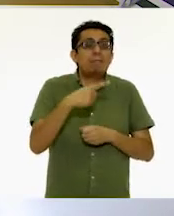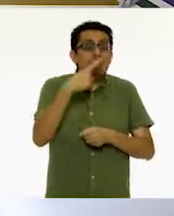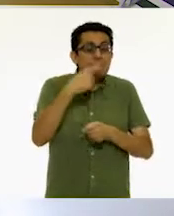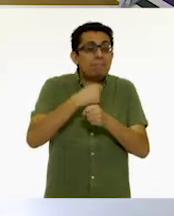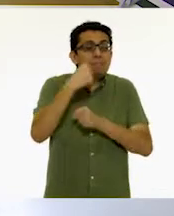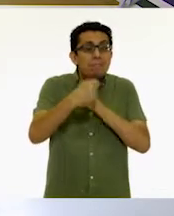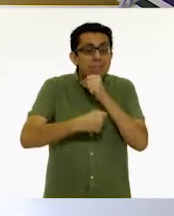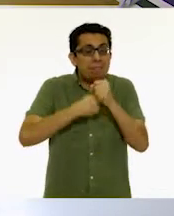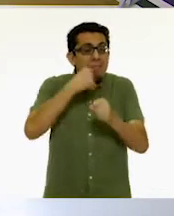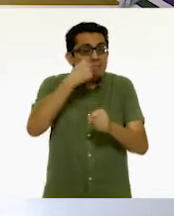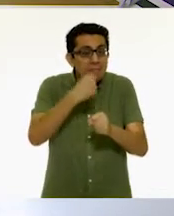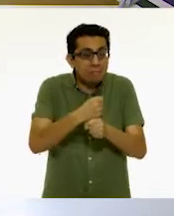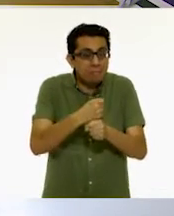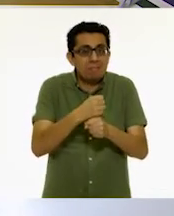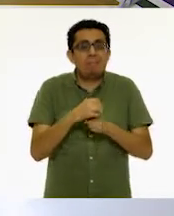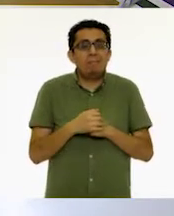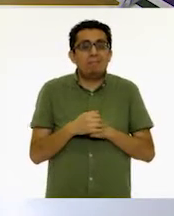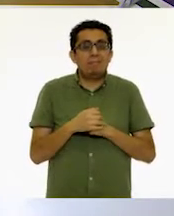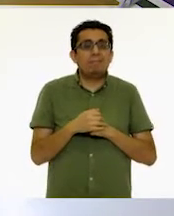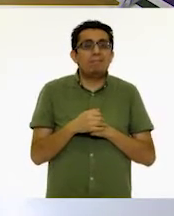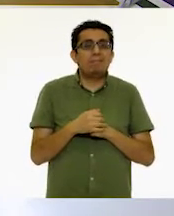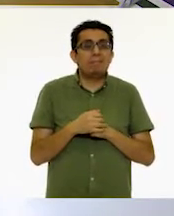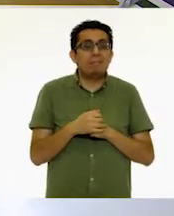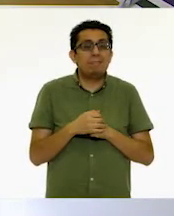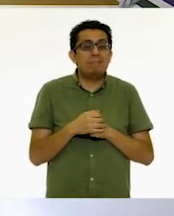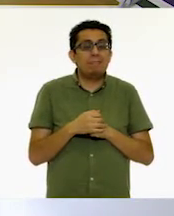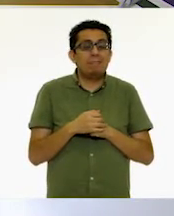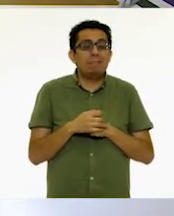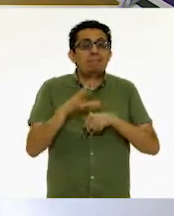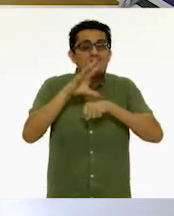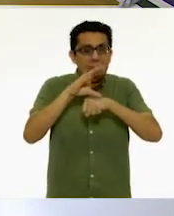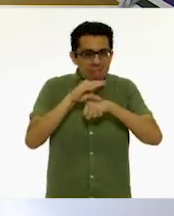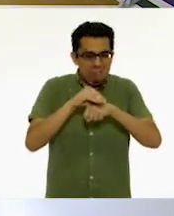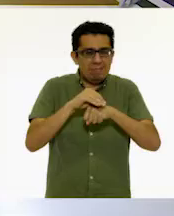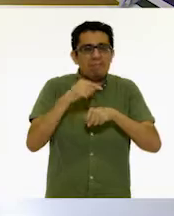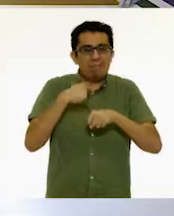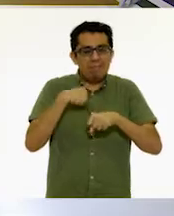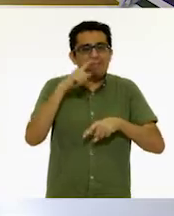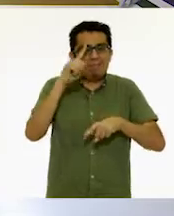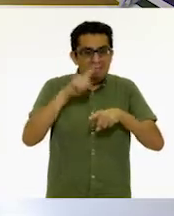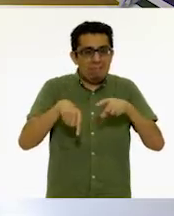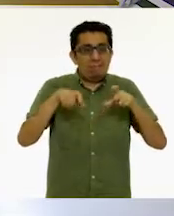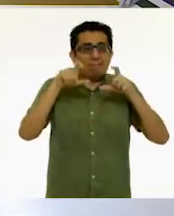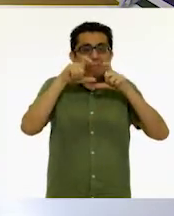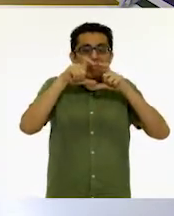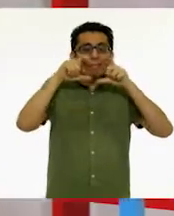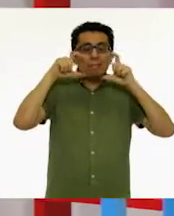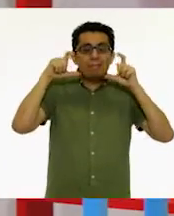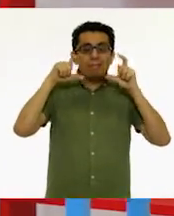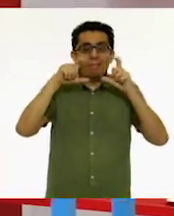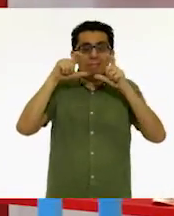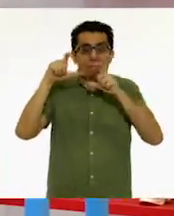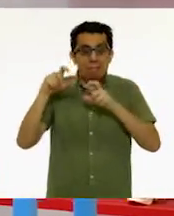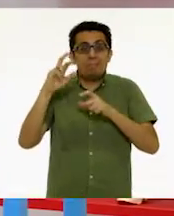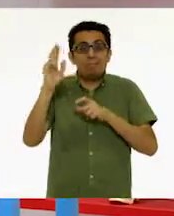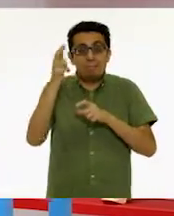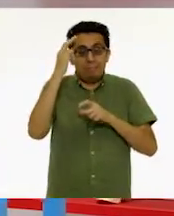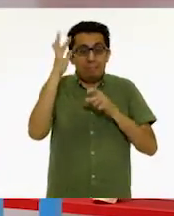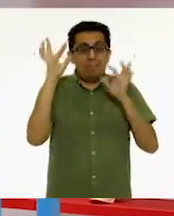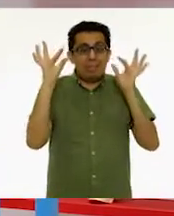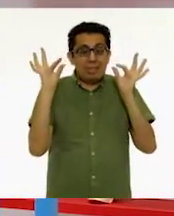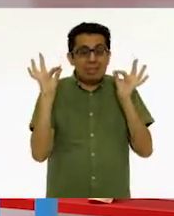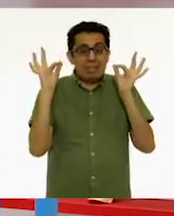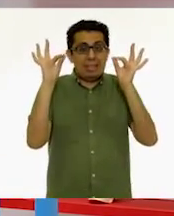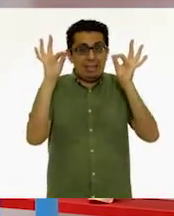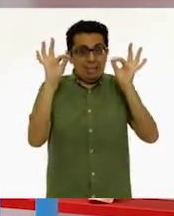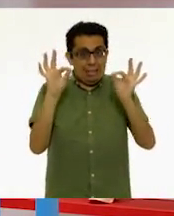de primaria. Ah, permítanme, déjenme quitar mi cubrebocas. Recuerden quitarlo de los extremos y lo vamos a